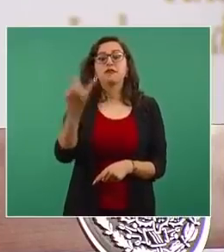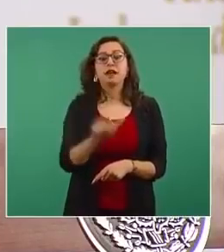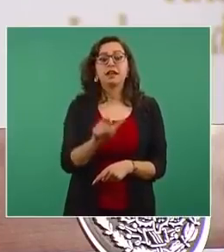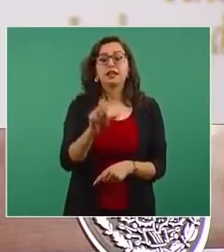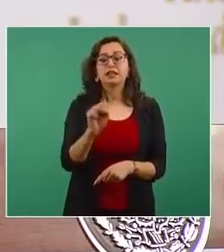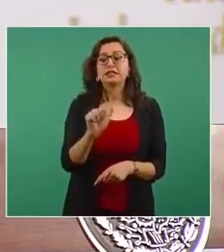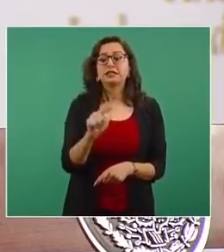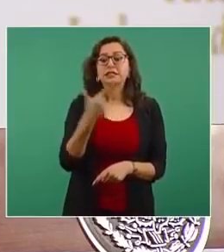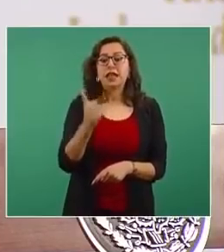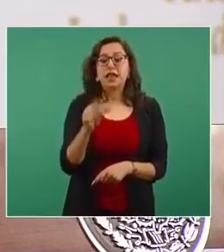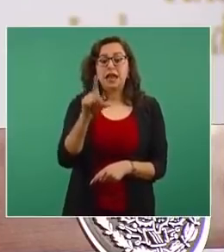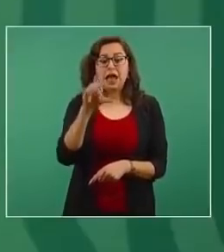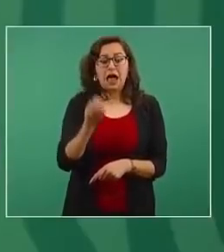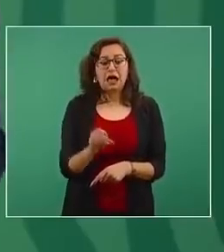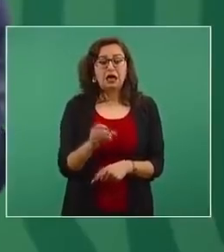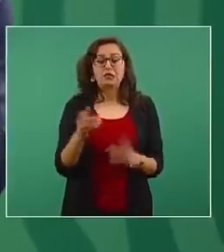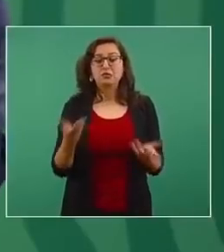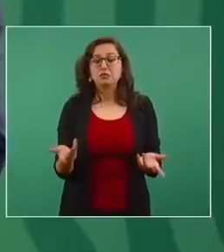¿quiénes salen